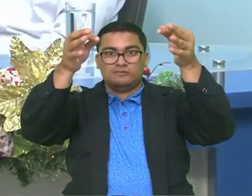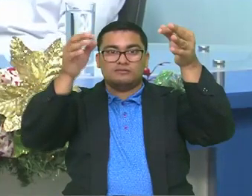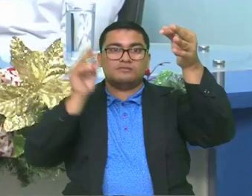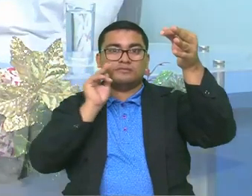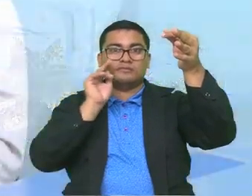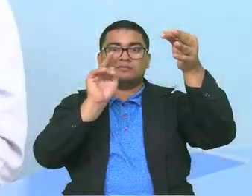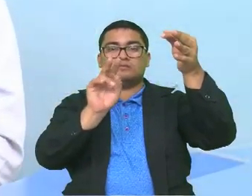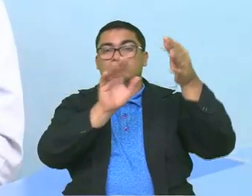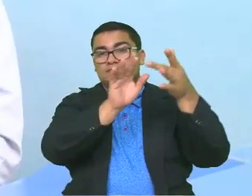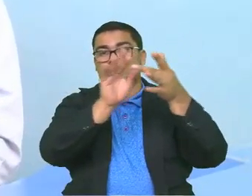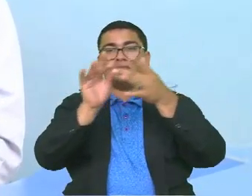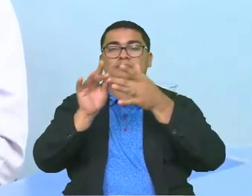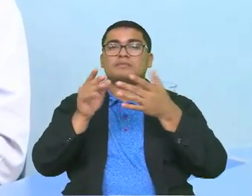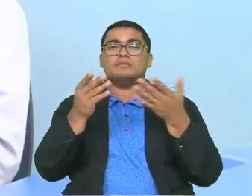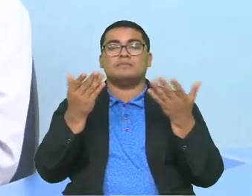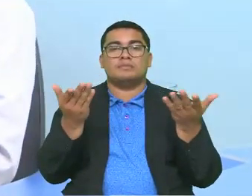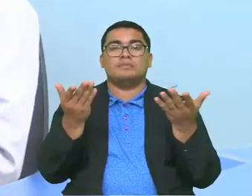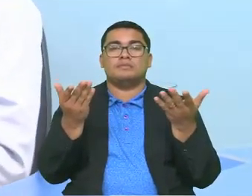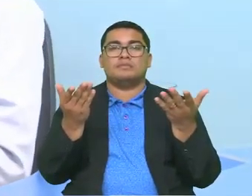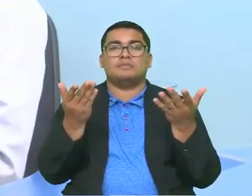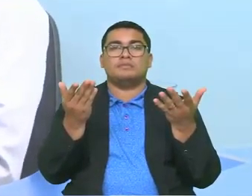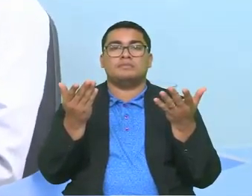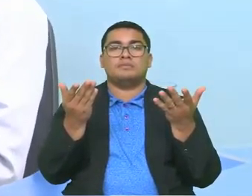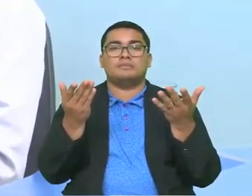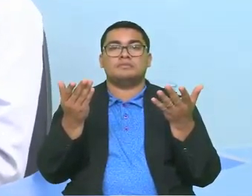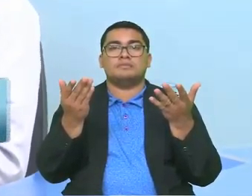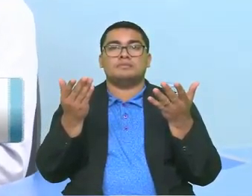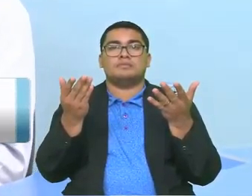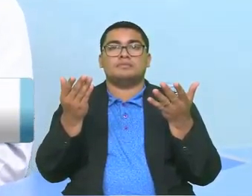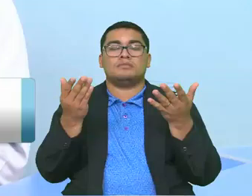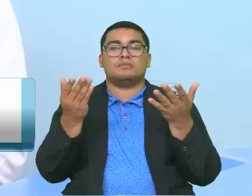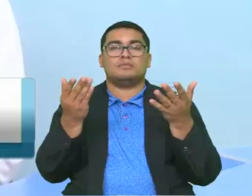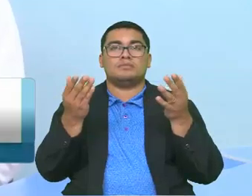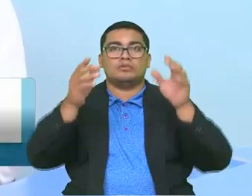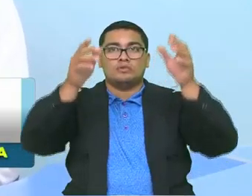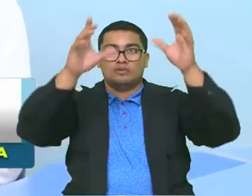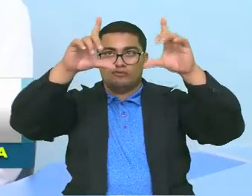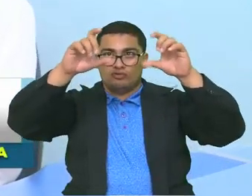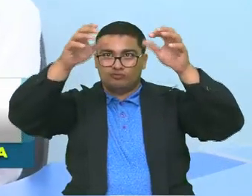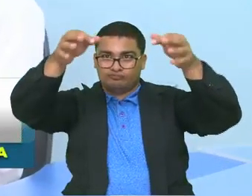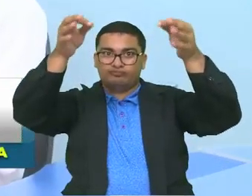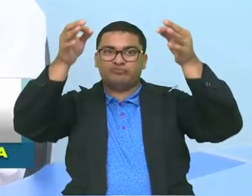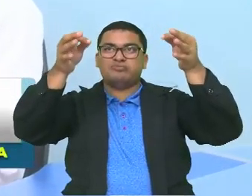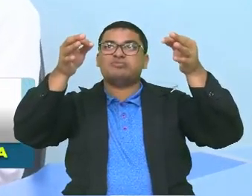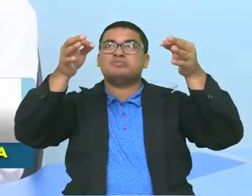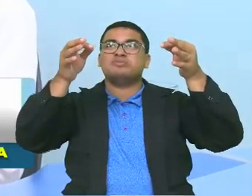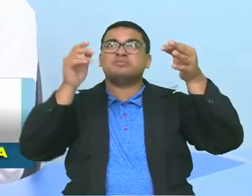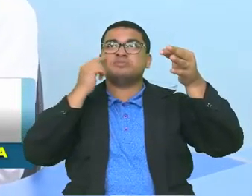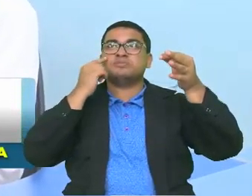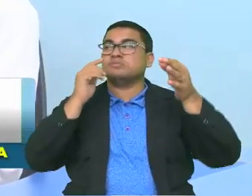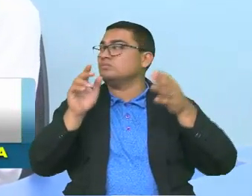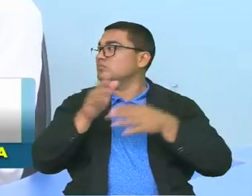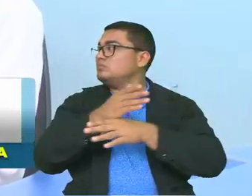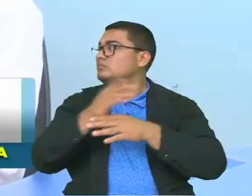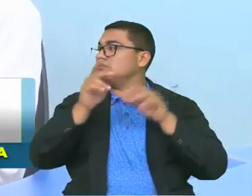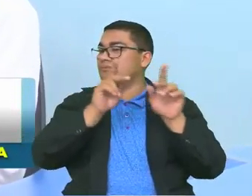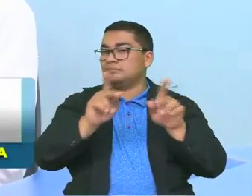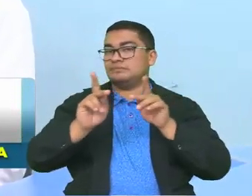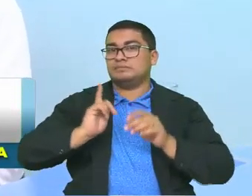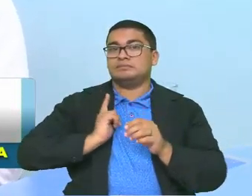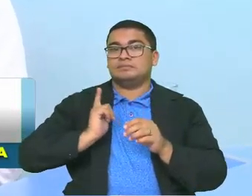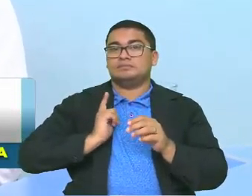tomar en consideración otros estudios, como por ejemplo lo que es la tomografía de coherencia óptica, que es un estudio que